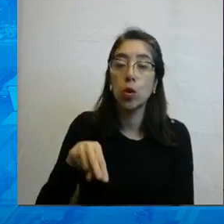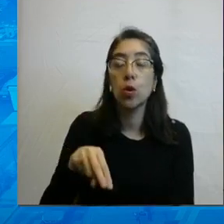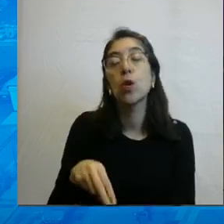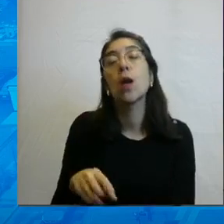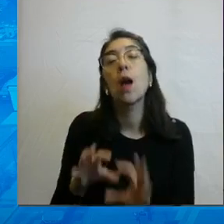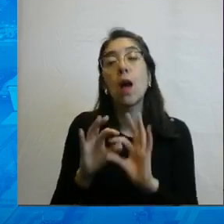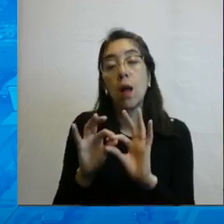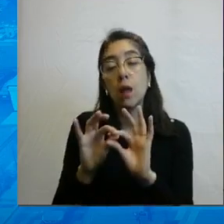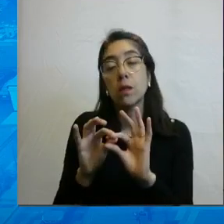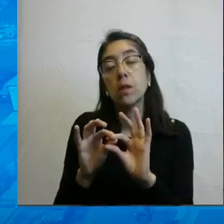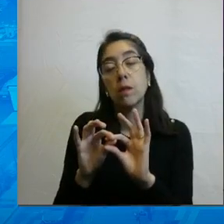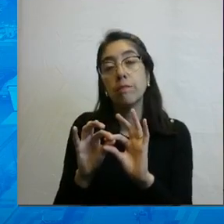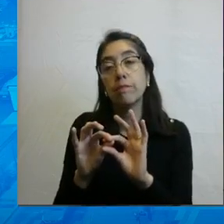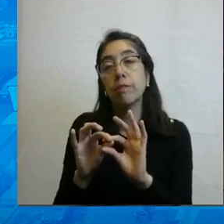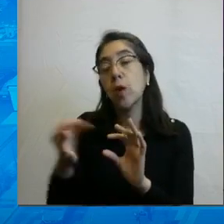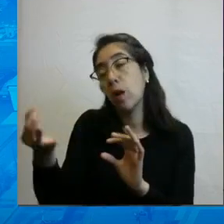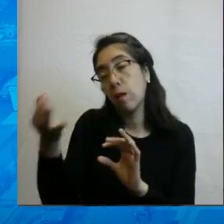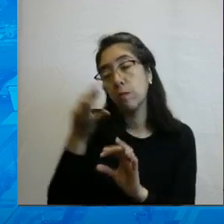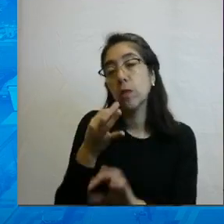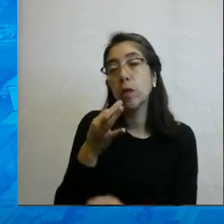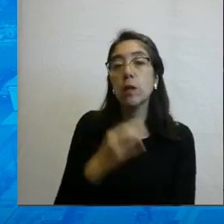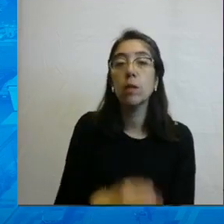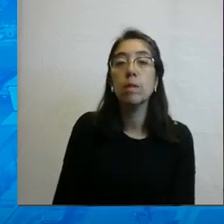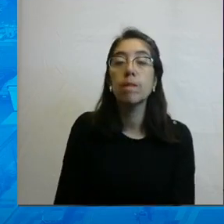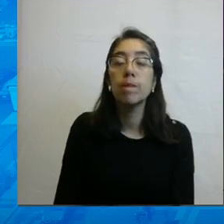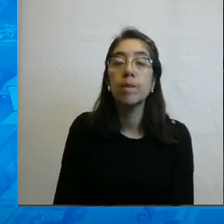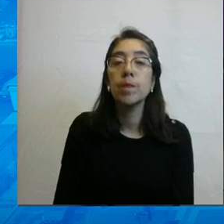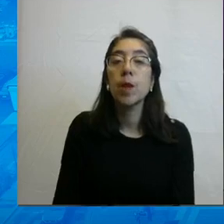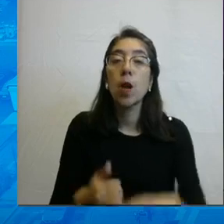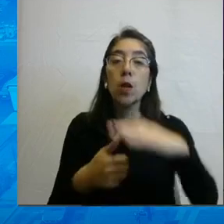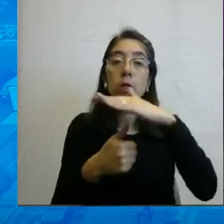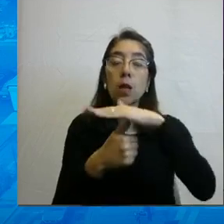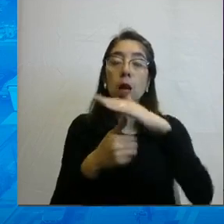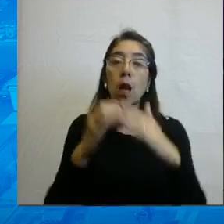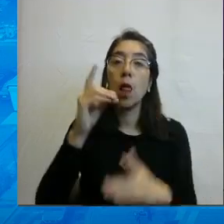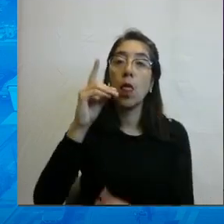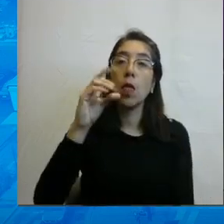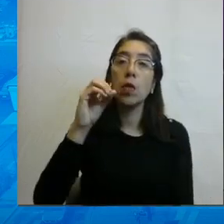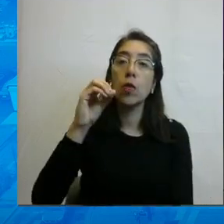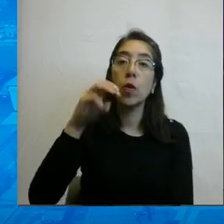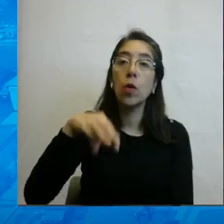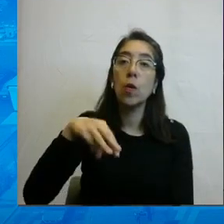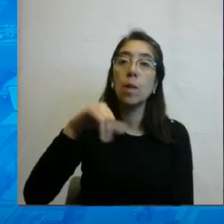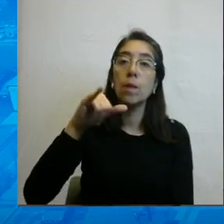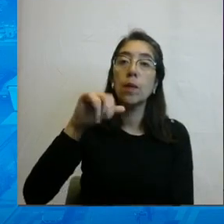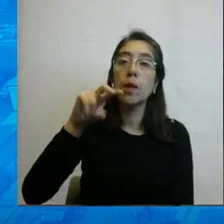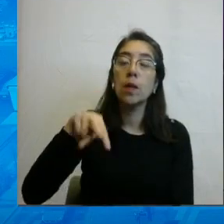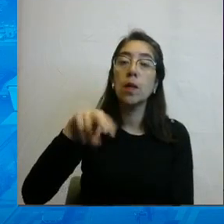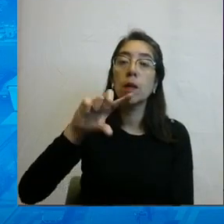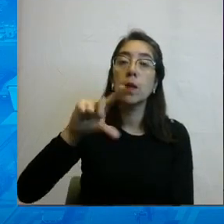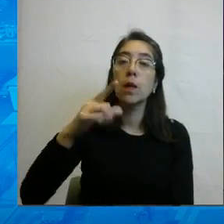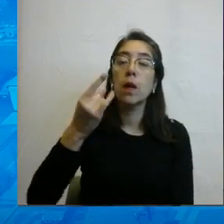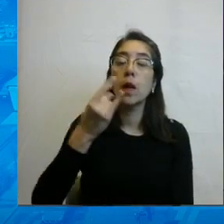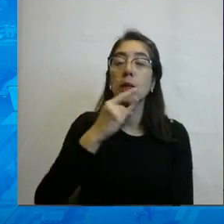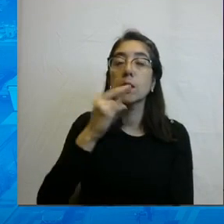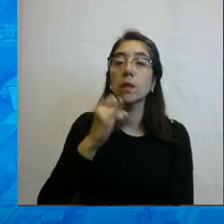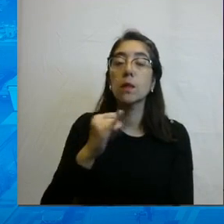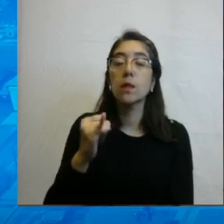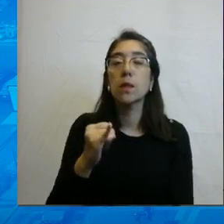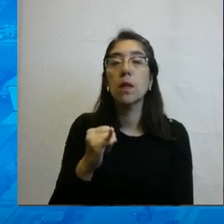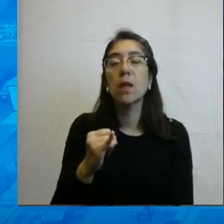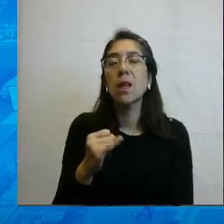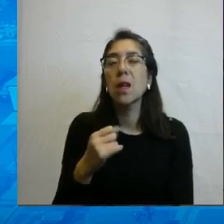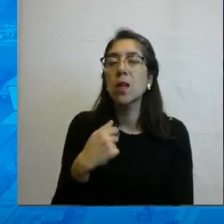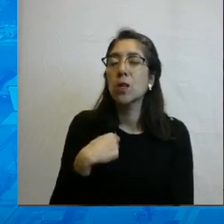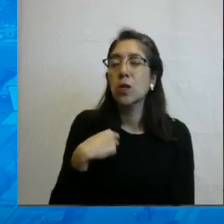aporte, concejal Mendoza. Concejal Domínguez. Sí, algo cortito. Solo saber si se regularizó el pago de los